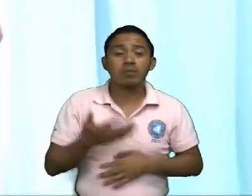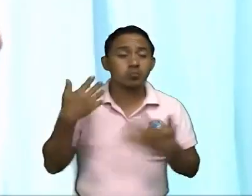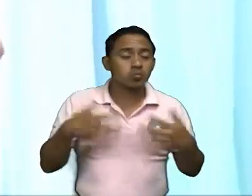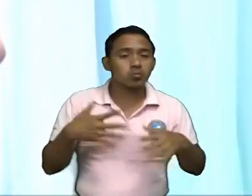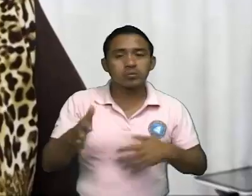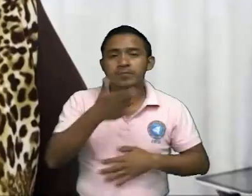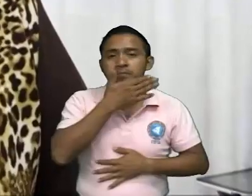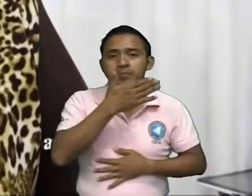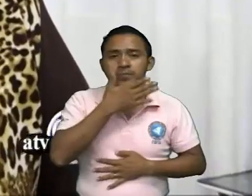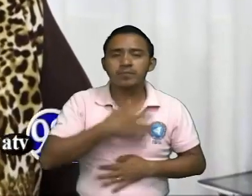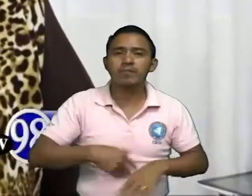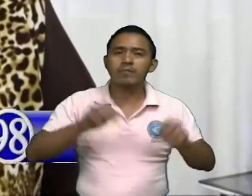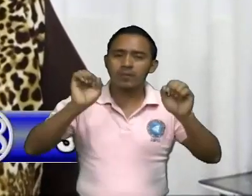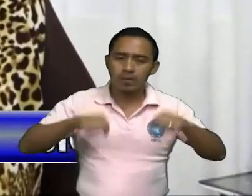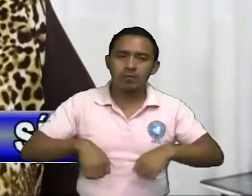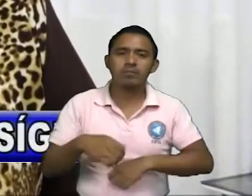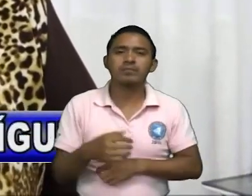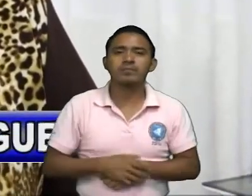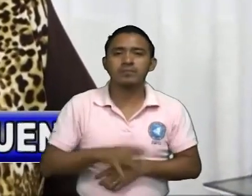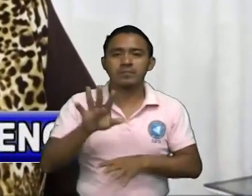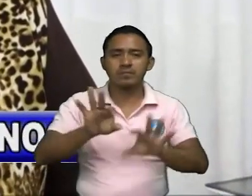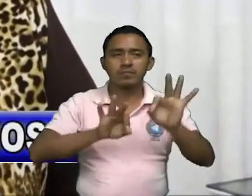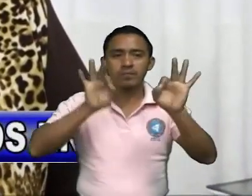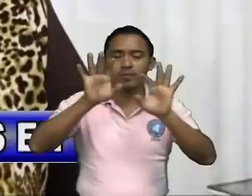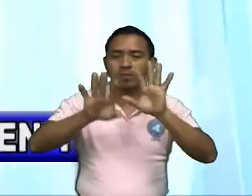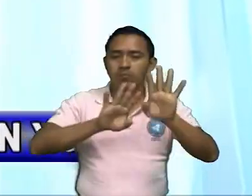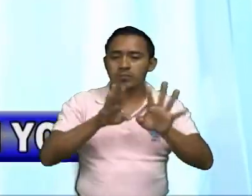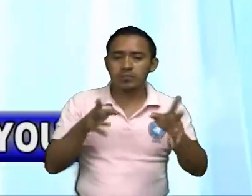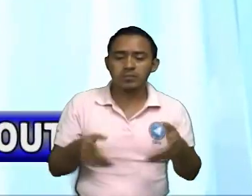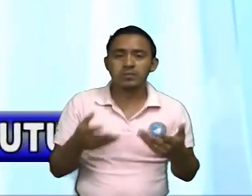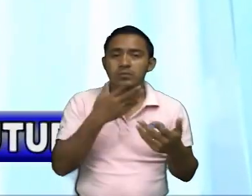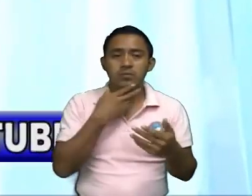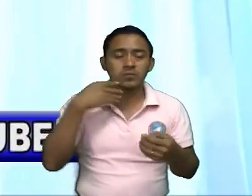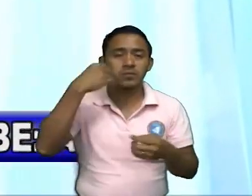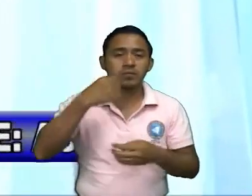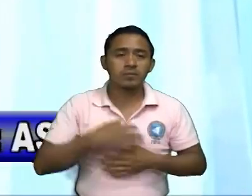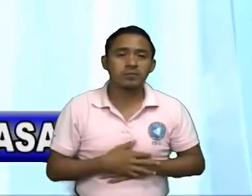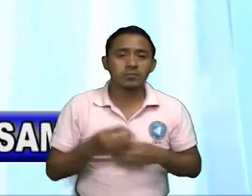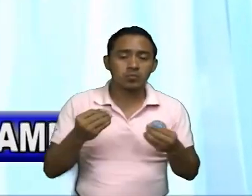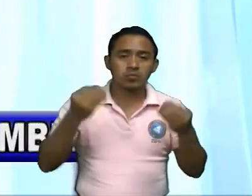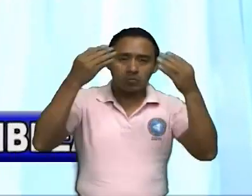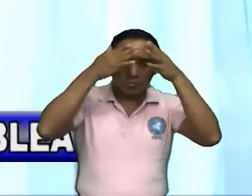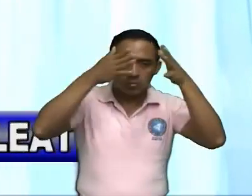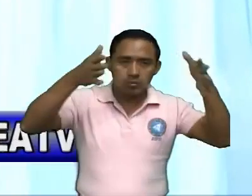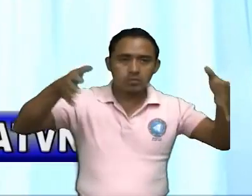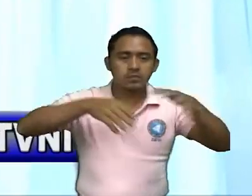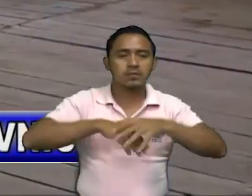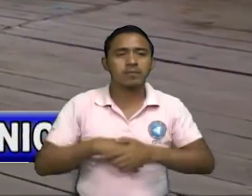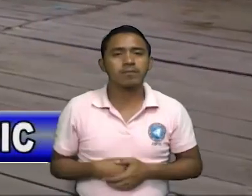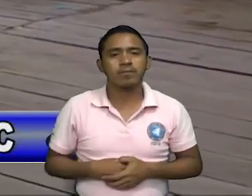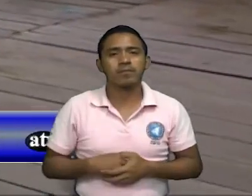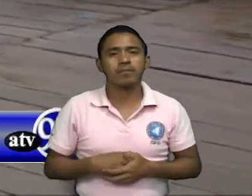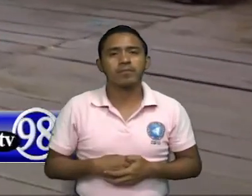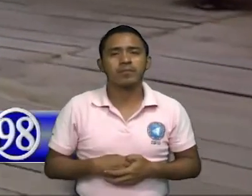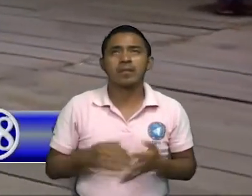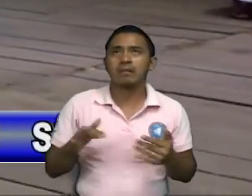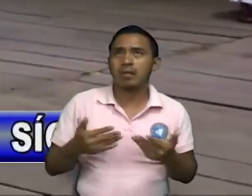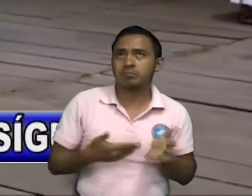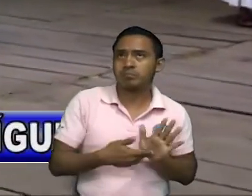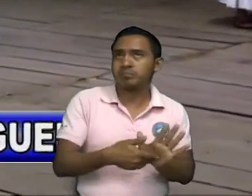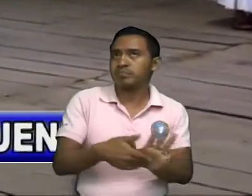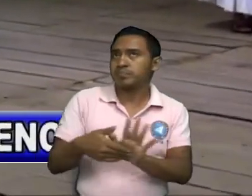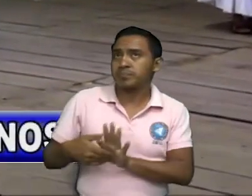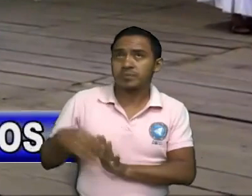difícil, poder seleccionar entre tantas jóvenes con grandes conocimientos que lucieron sus